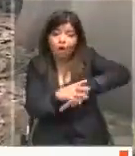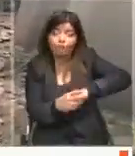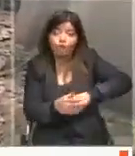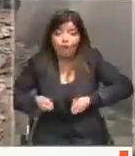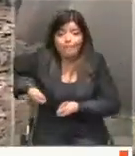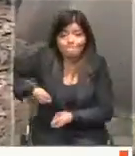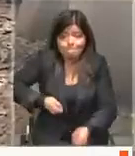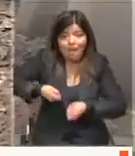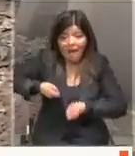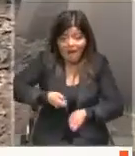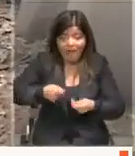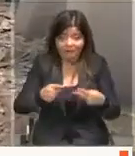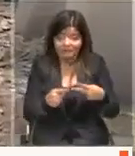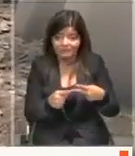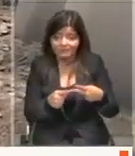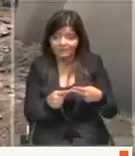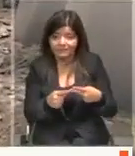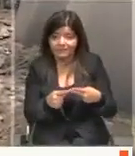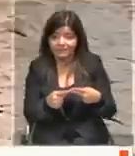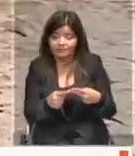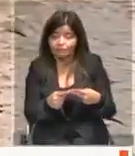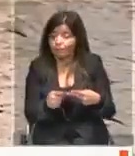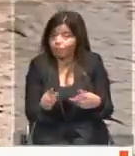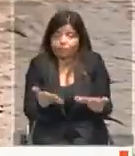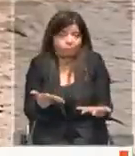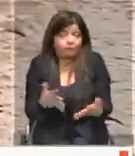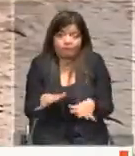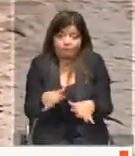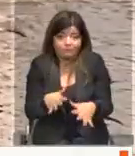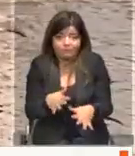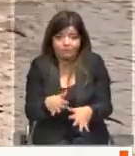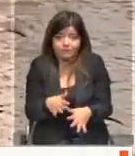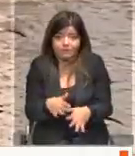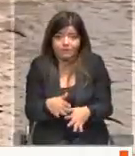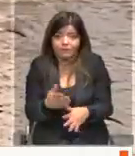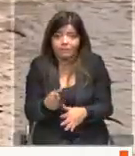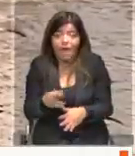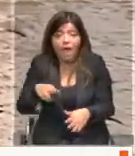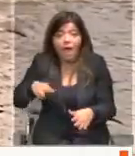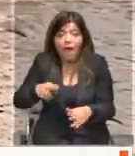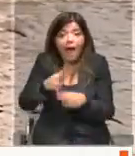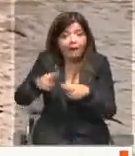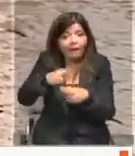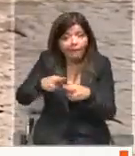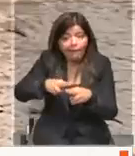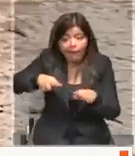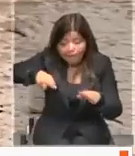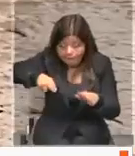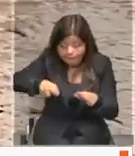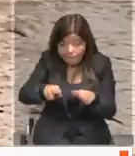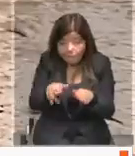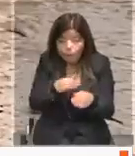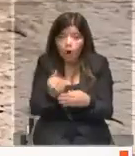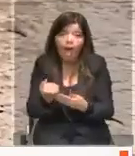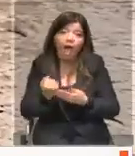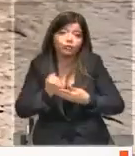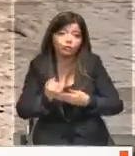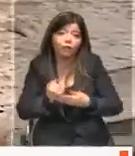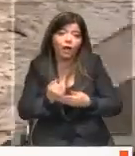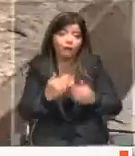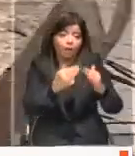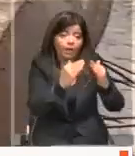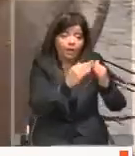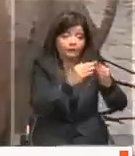palas, lo primordial. Es mejorar el caudal del río, el cauce y la ayuda para sacar el barro